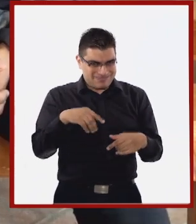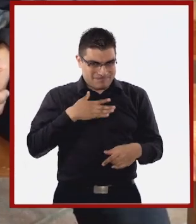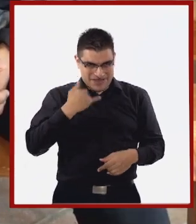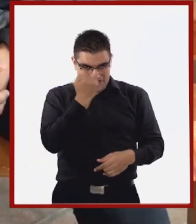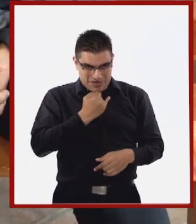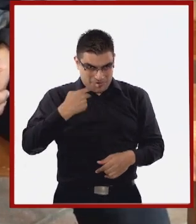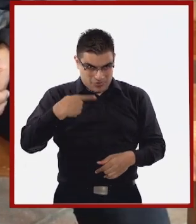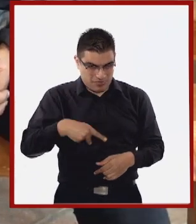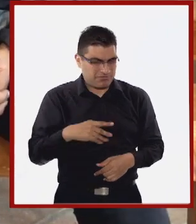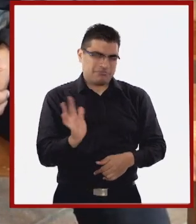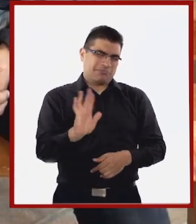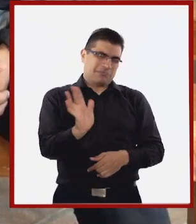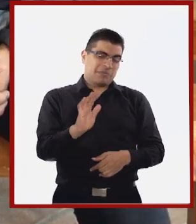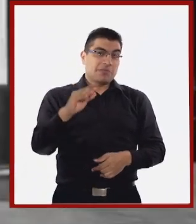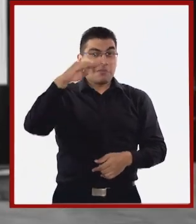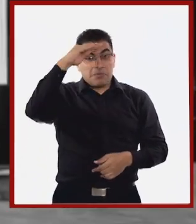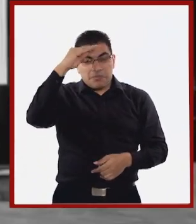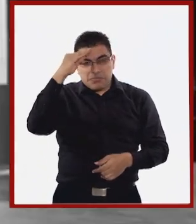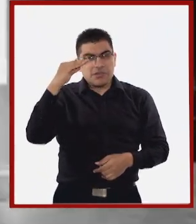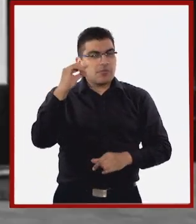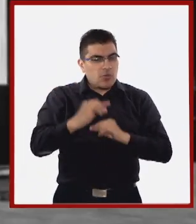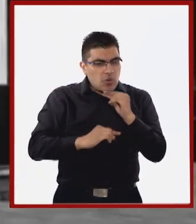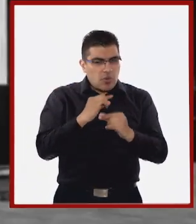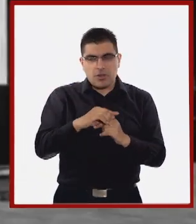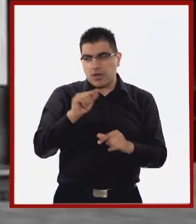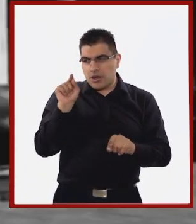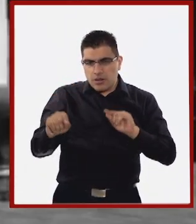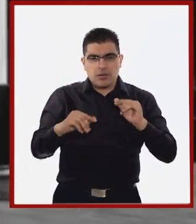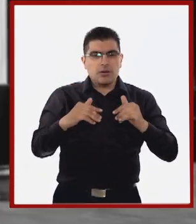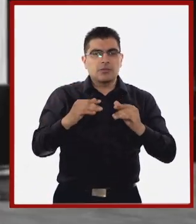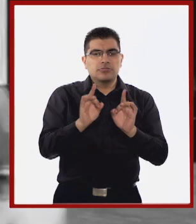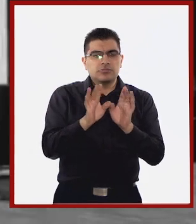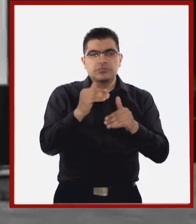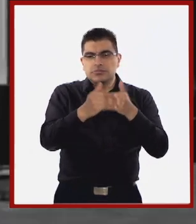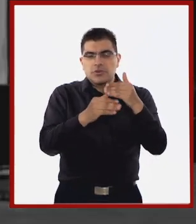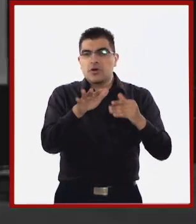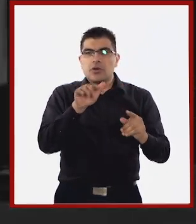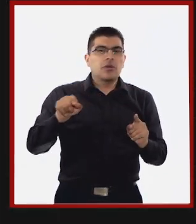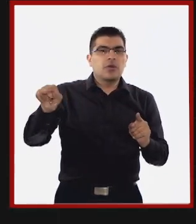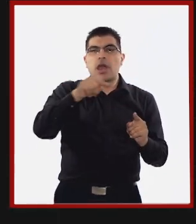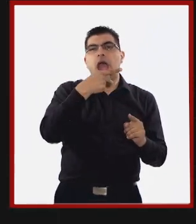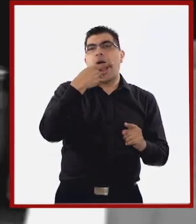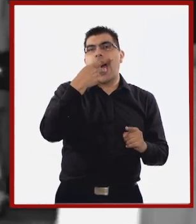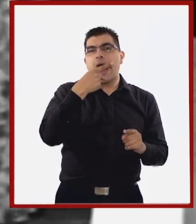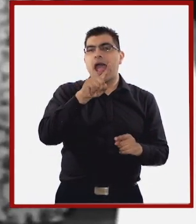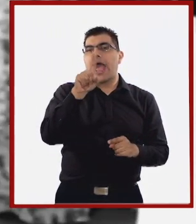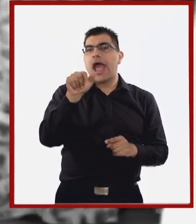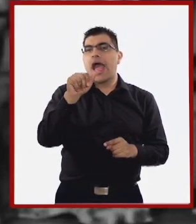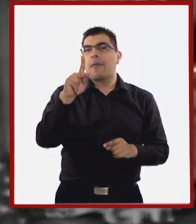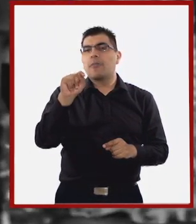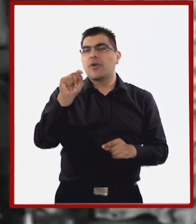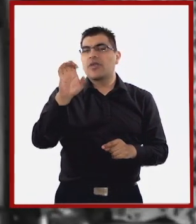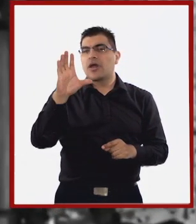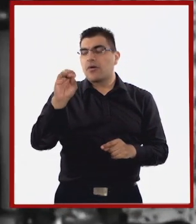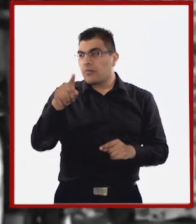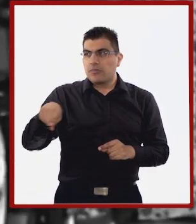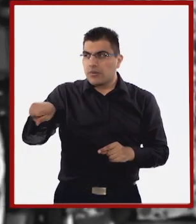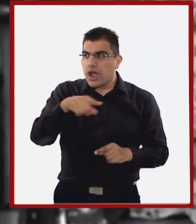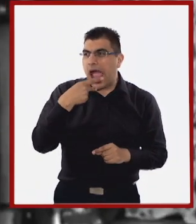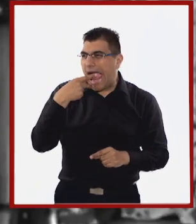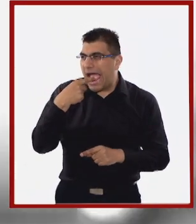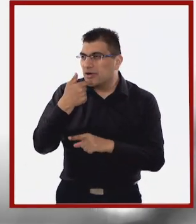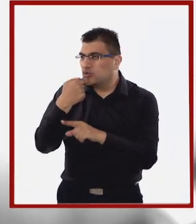Esto solo se fue dando ya que en la mayoría de la sección se habla el zapoteco para que te puedan entender. Cualquier cosa, si